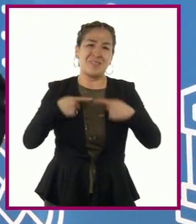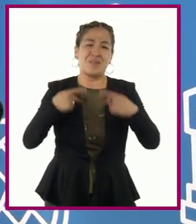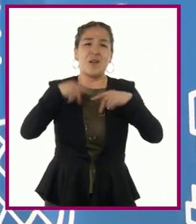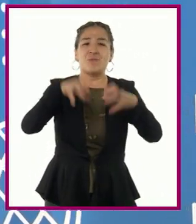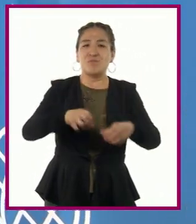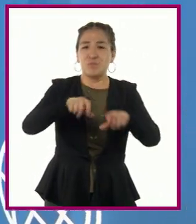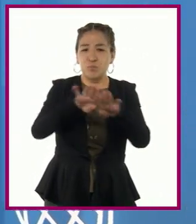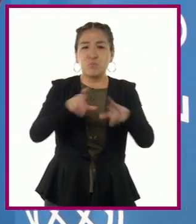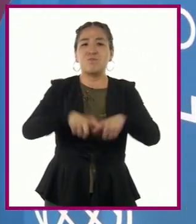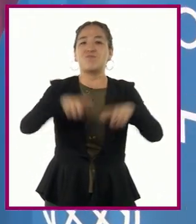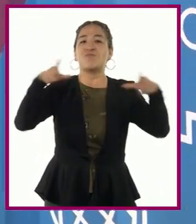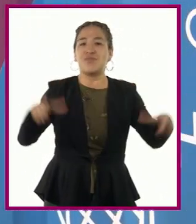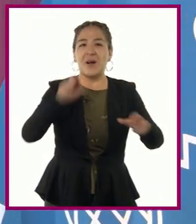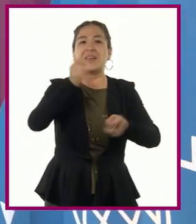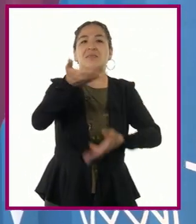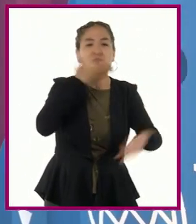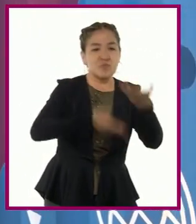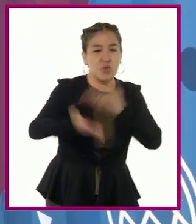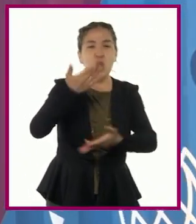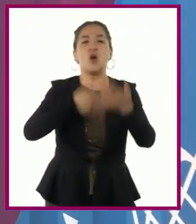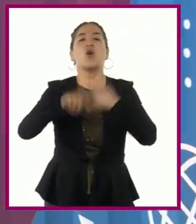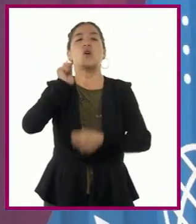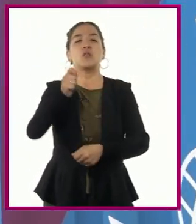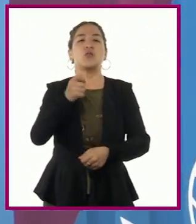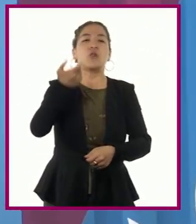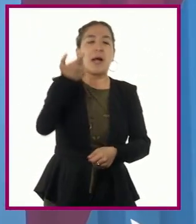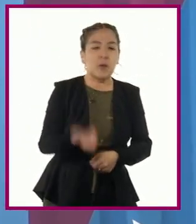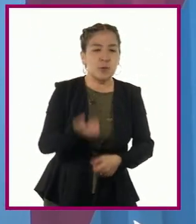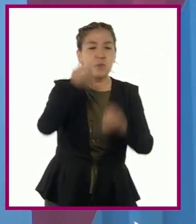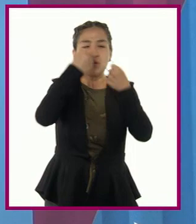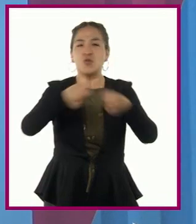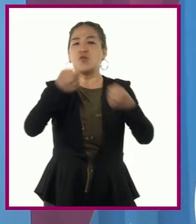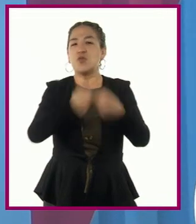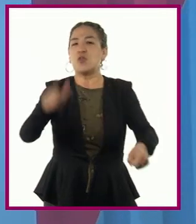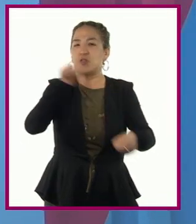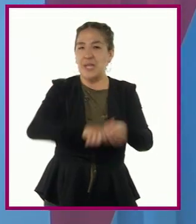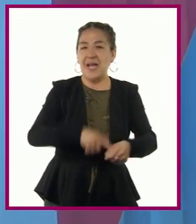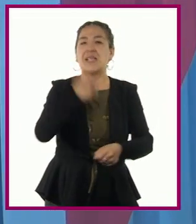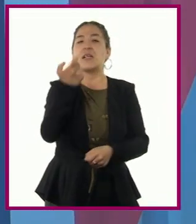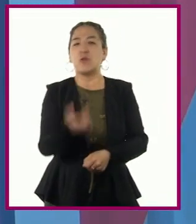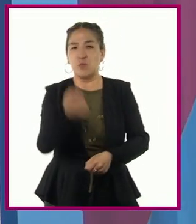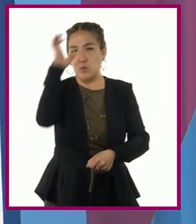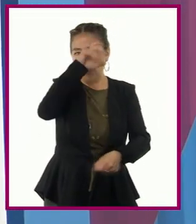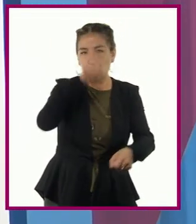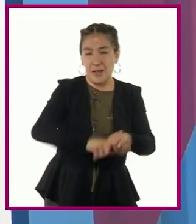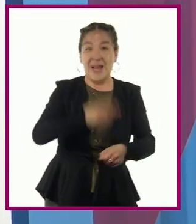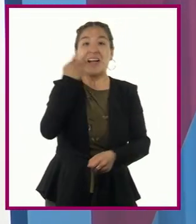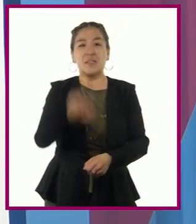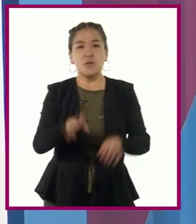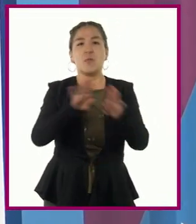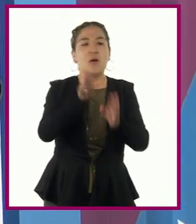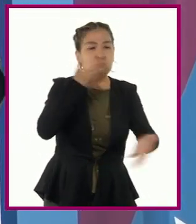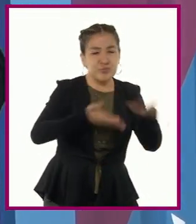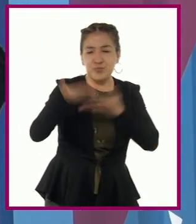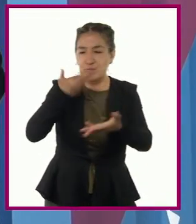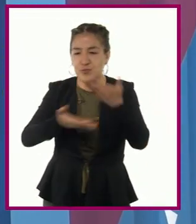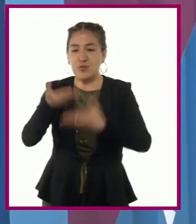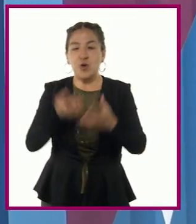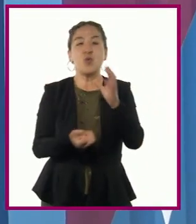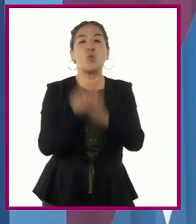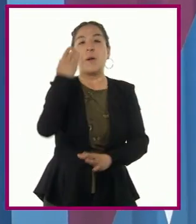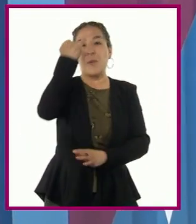Son lugares de intercambio económico, social y cultural. Sitios en donde surgen y convergen ideas